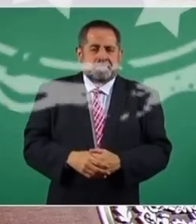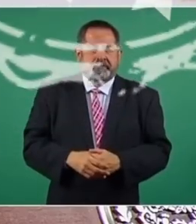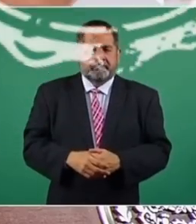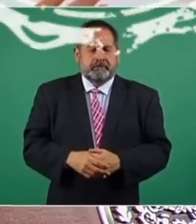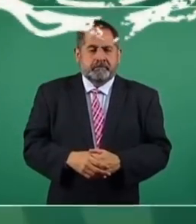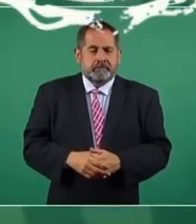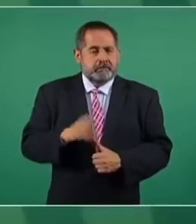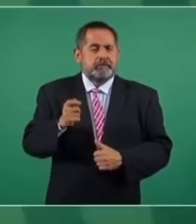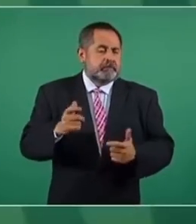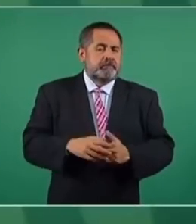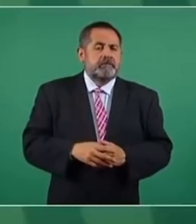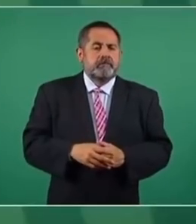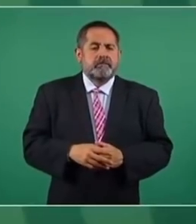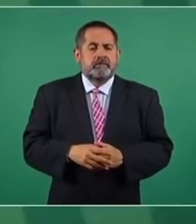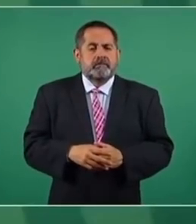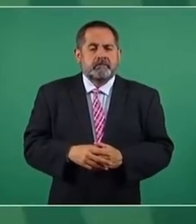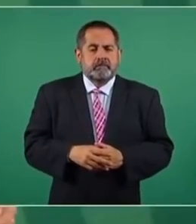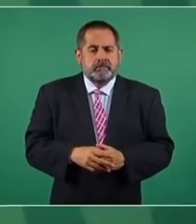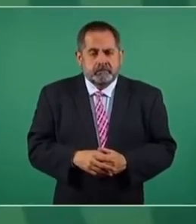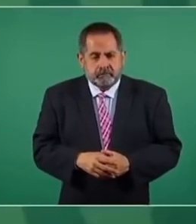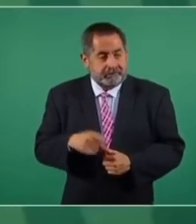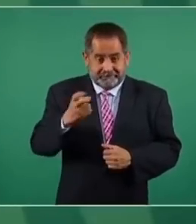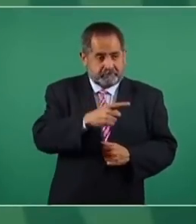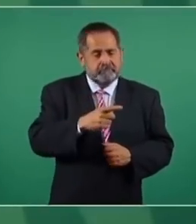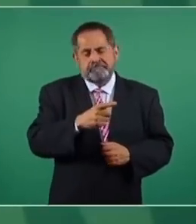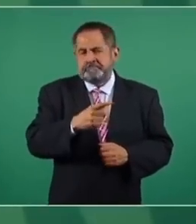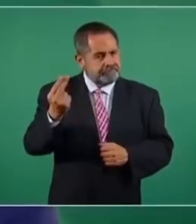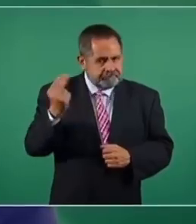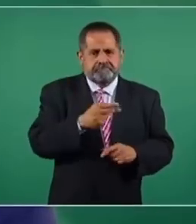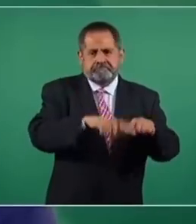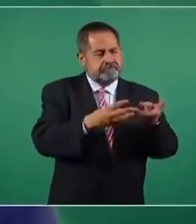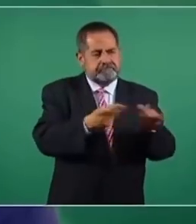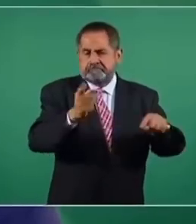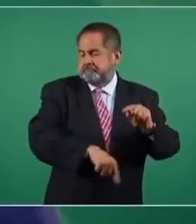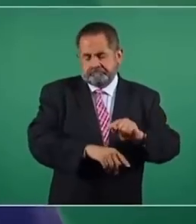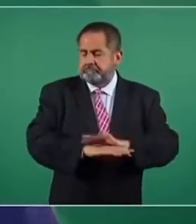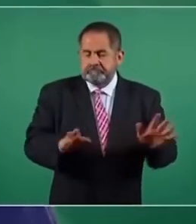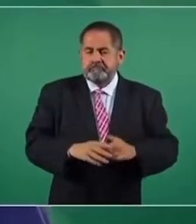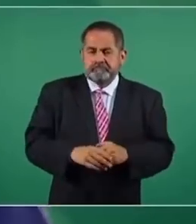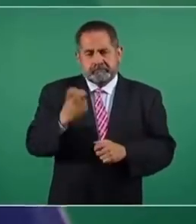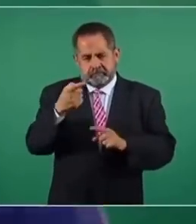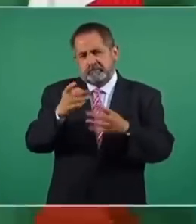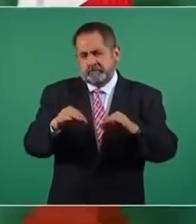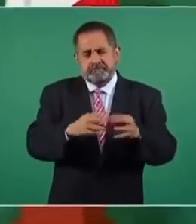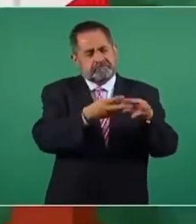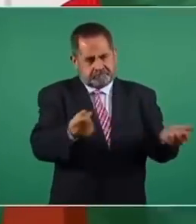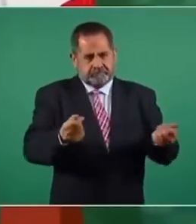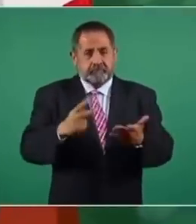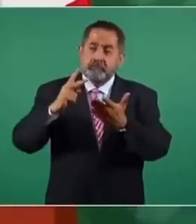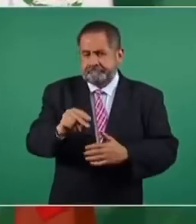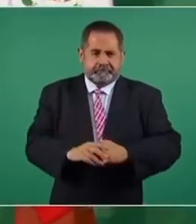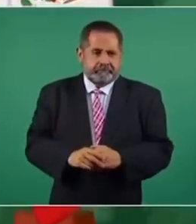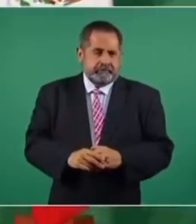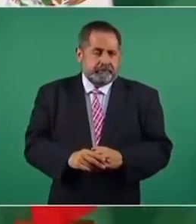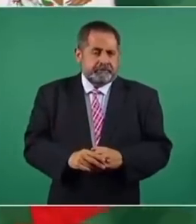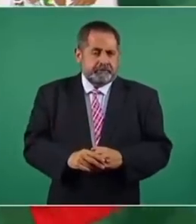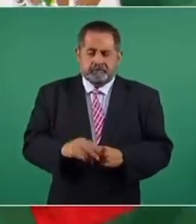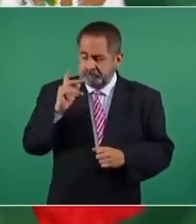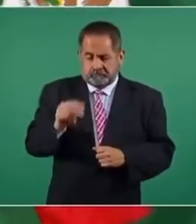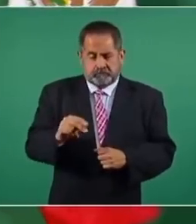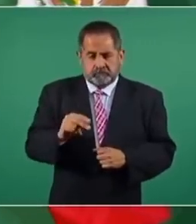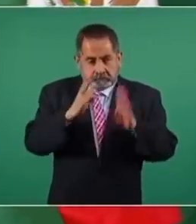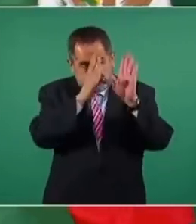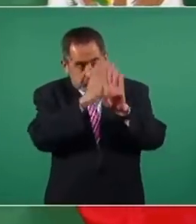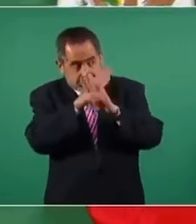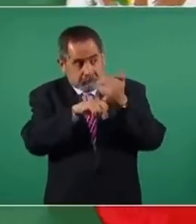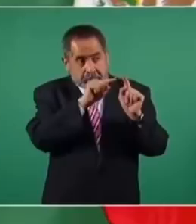Todo esto, pues, debe de desaparecer. Eso es lo más importante, la no repetición, el que ya no